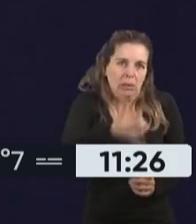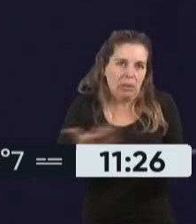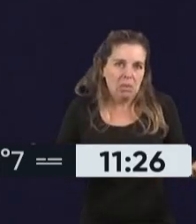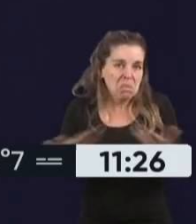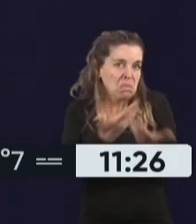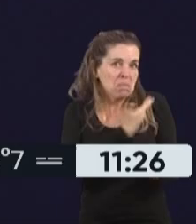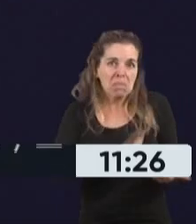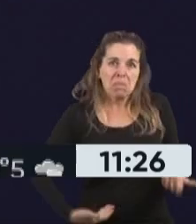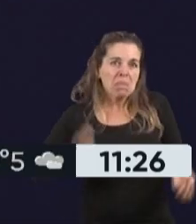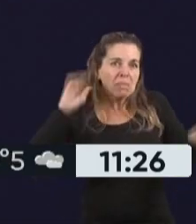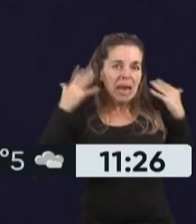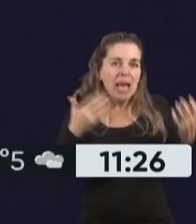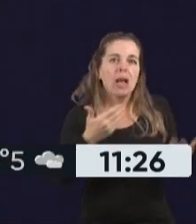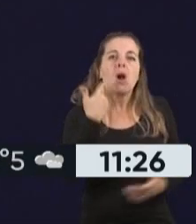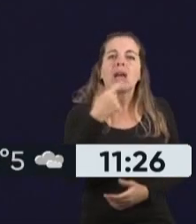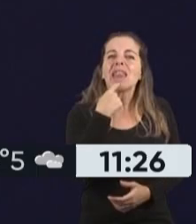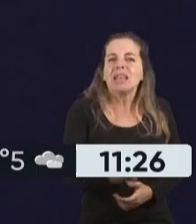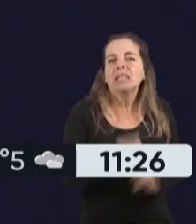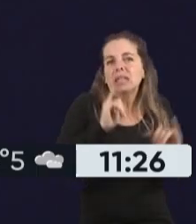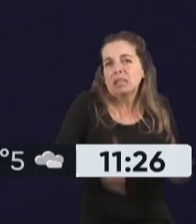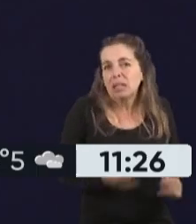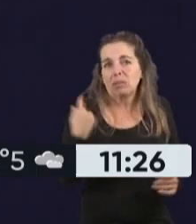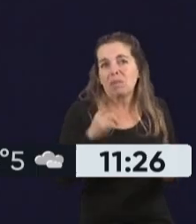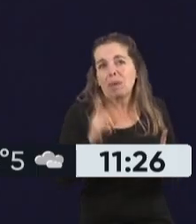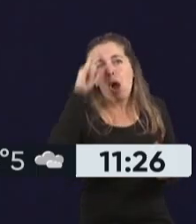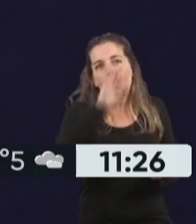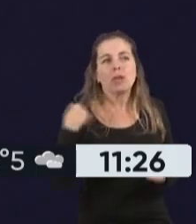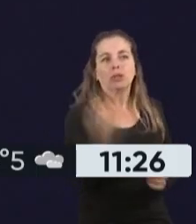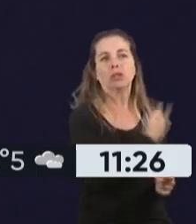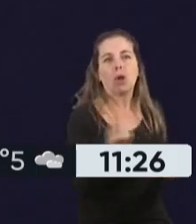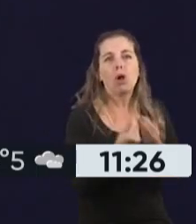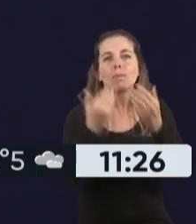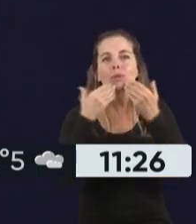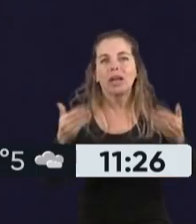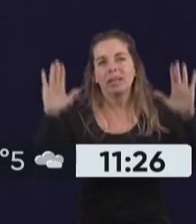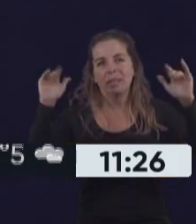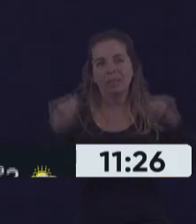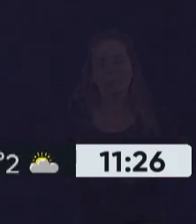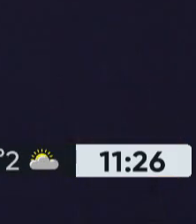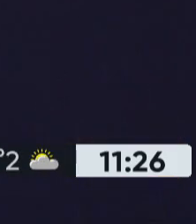presidente manifiesta es efectivamente lo que pensamos todos. Muchísimas gracias. Hasta luego.